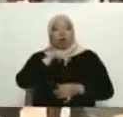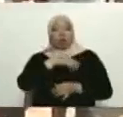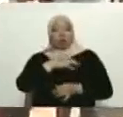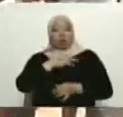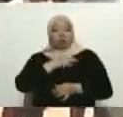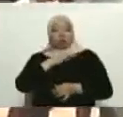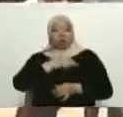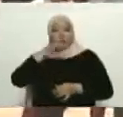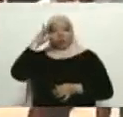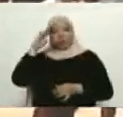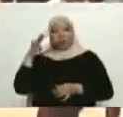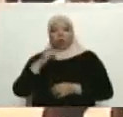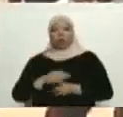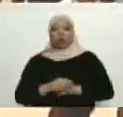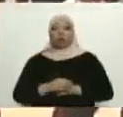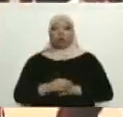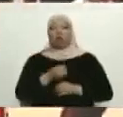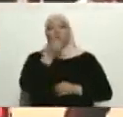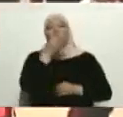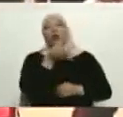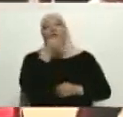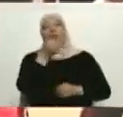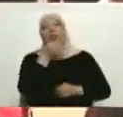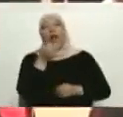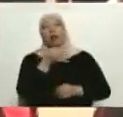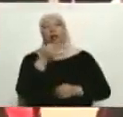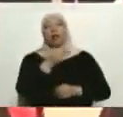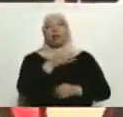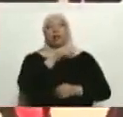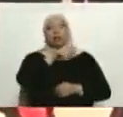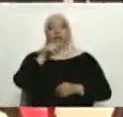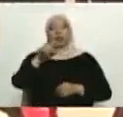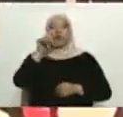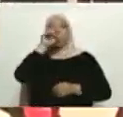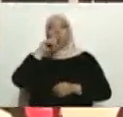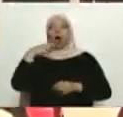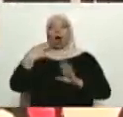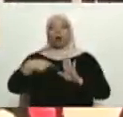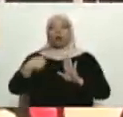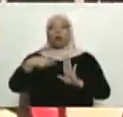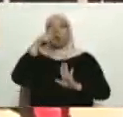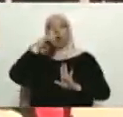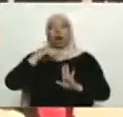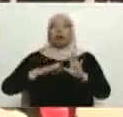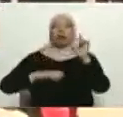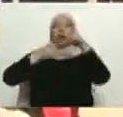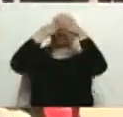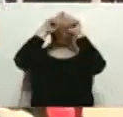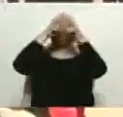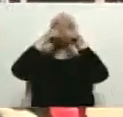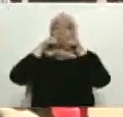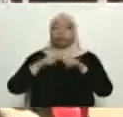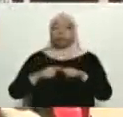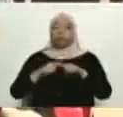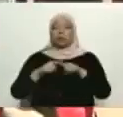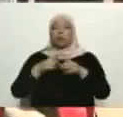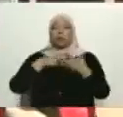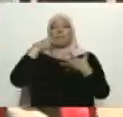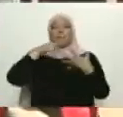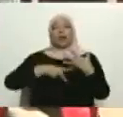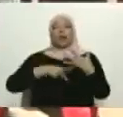Buenas tardes como todos los años estábamos acá haciendo el balance de lo que fueron estos carnavales